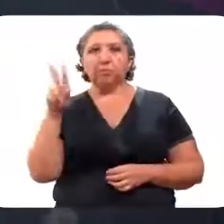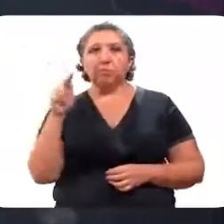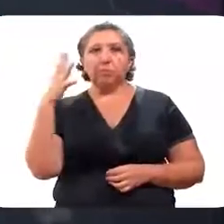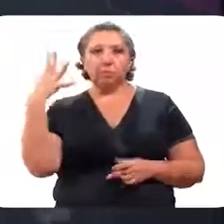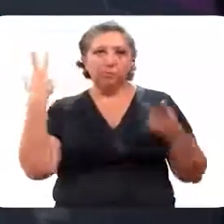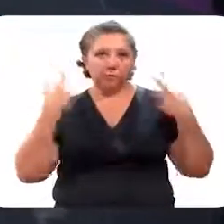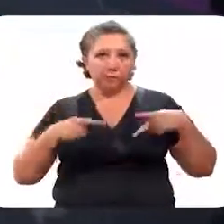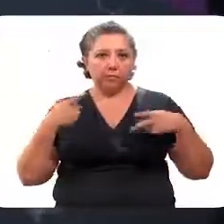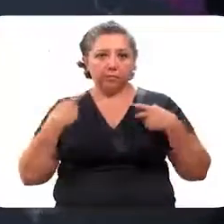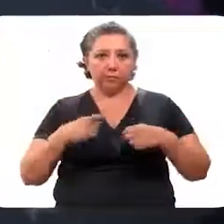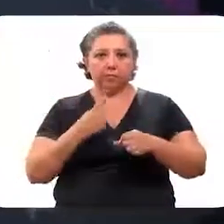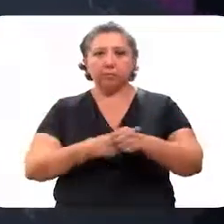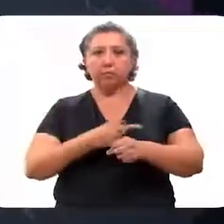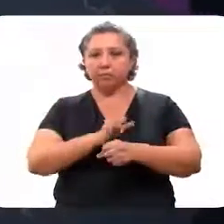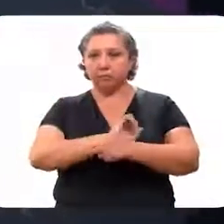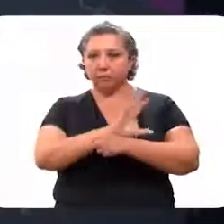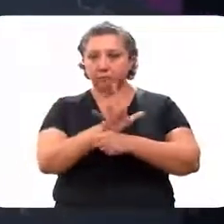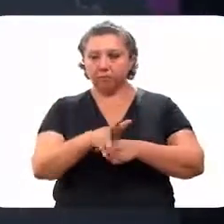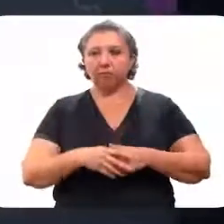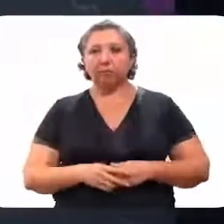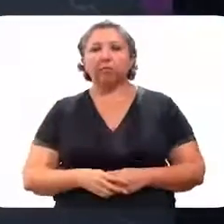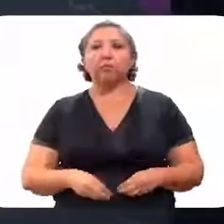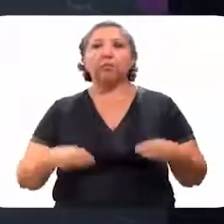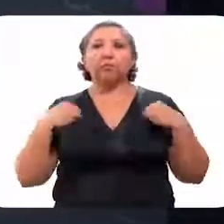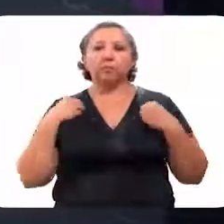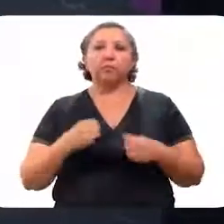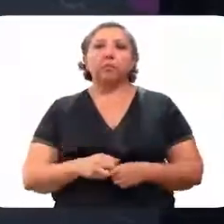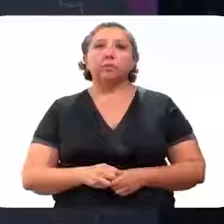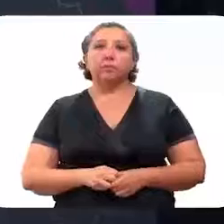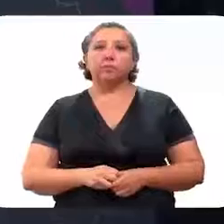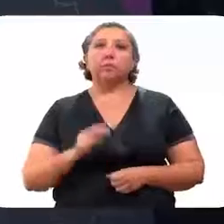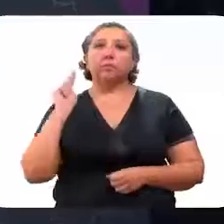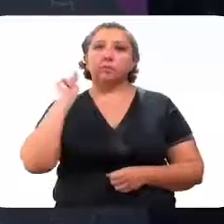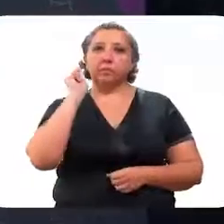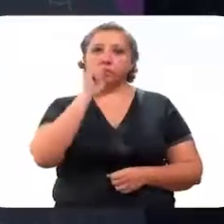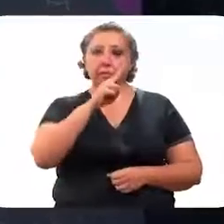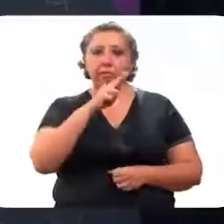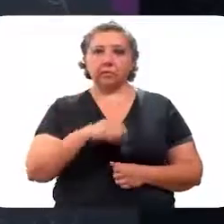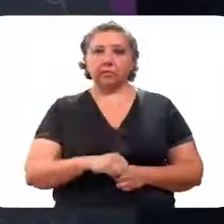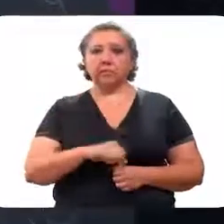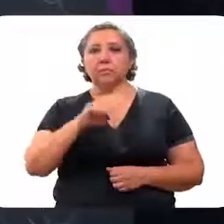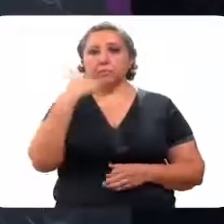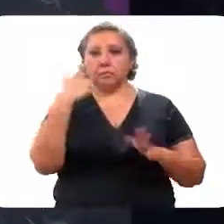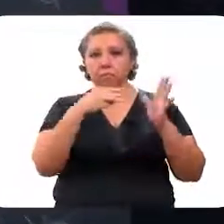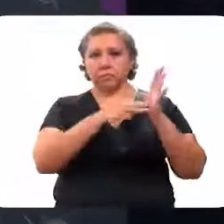48,285 personas contagiadas de coronavirus que viven en la zona norte